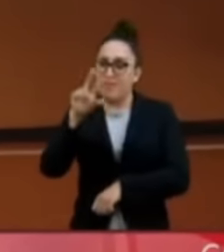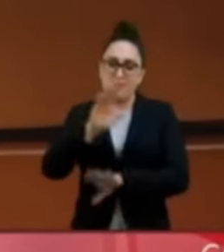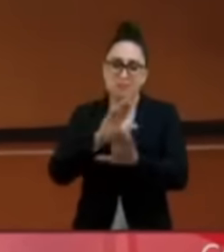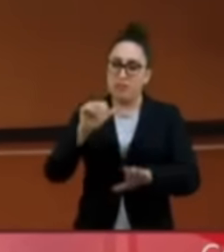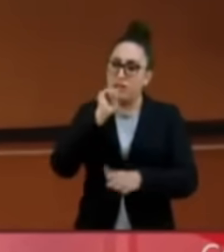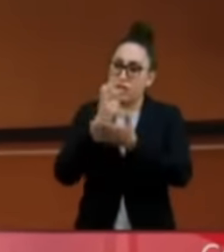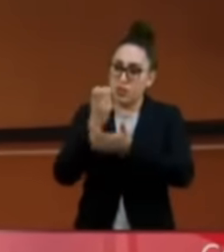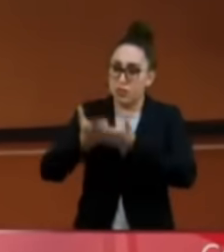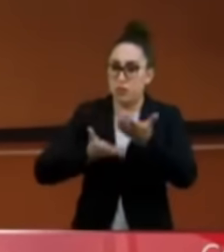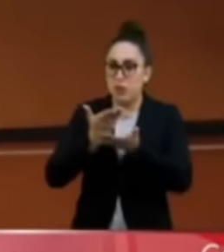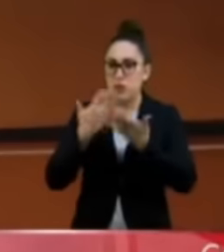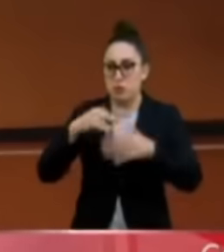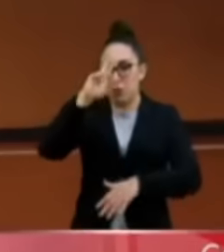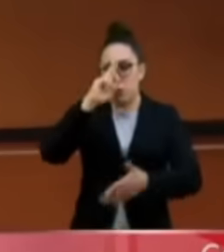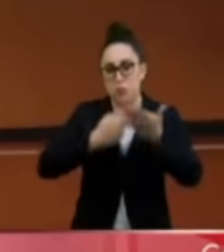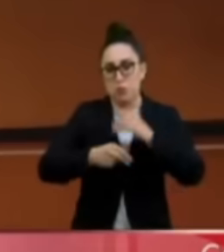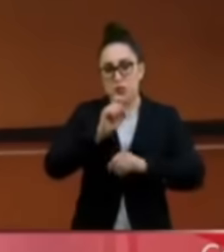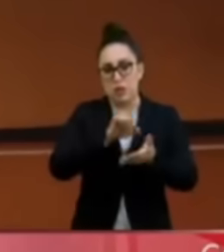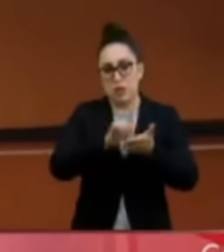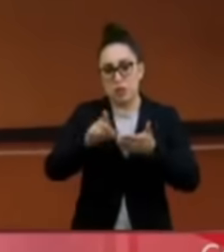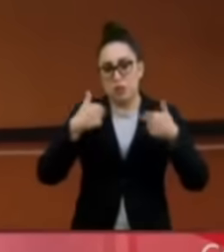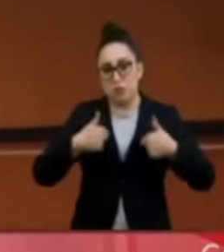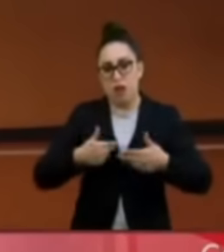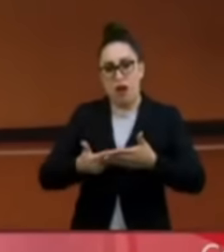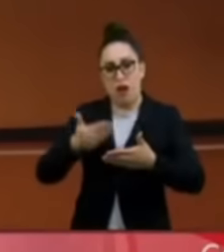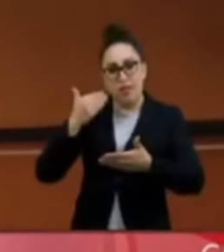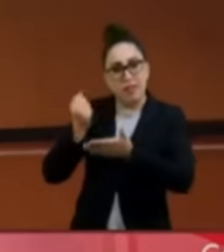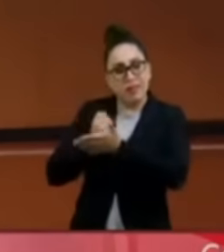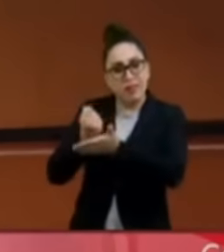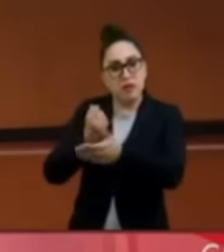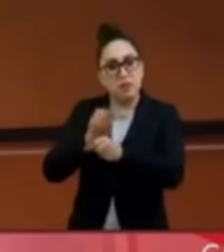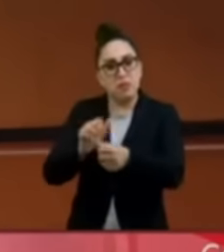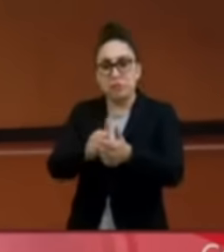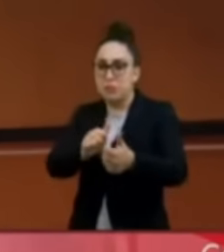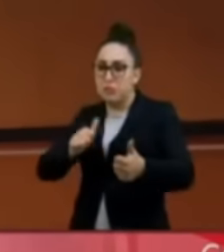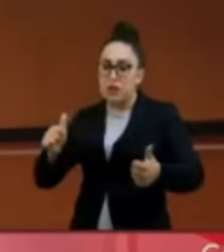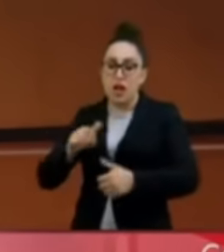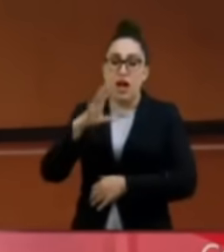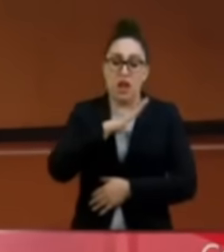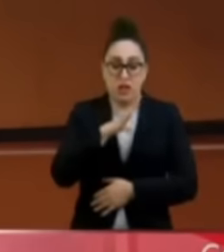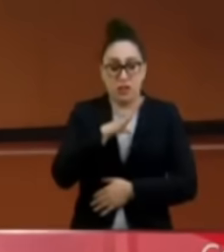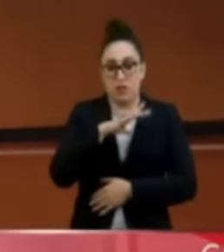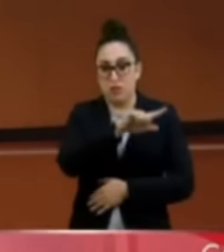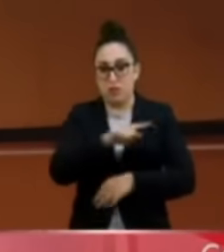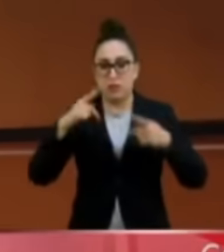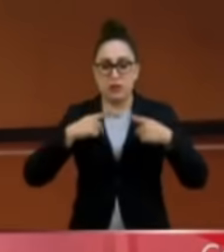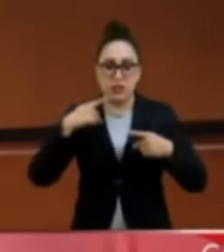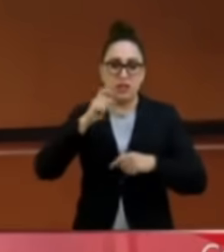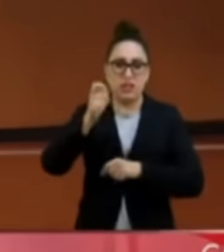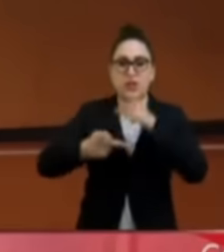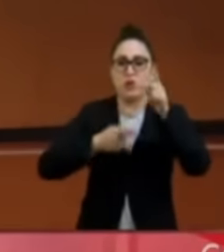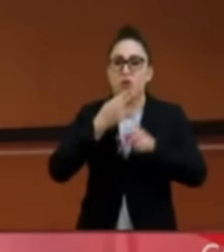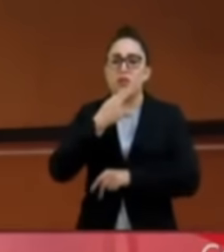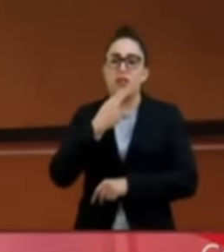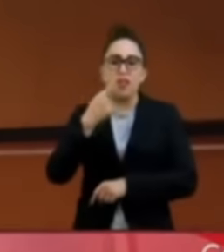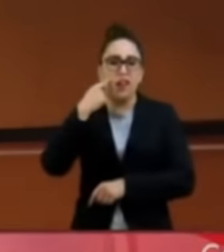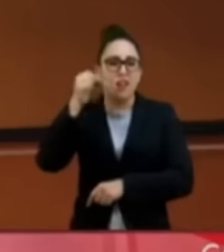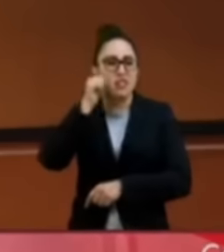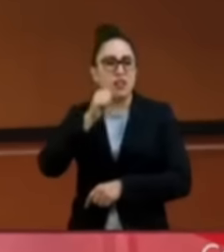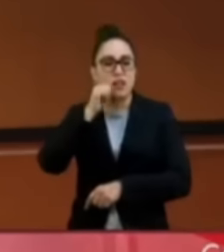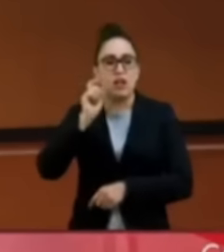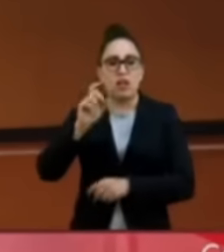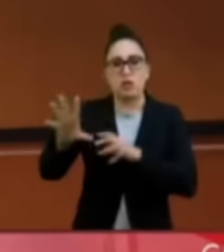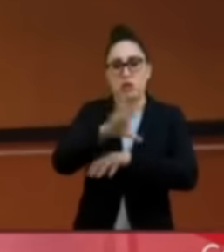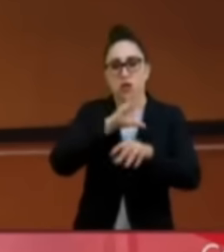absolutamente retrógrada. Dicen por ahí, y es un dicho popular, que las causas más nobles, como las